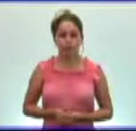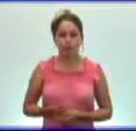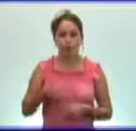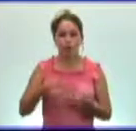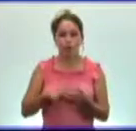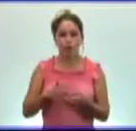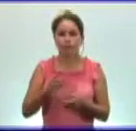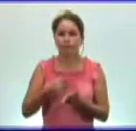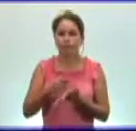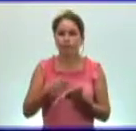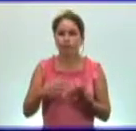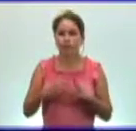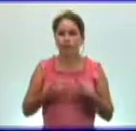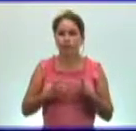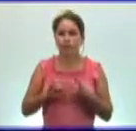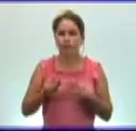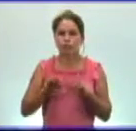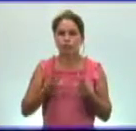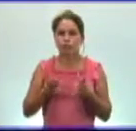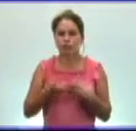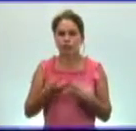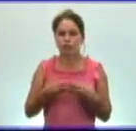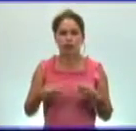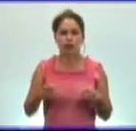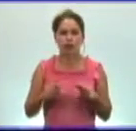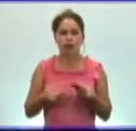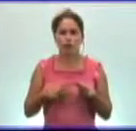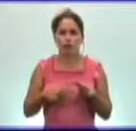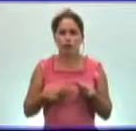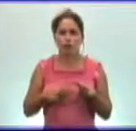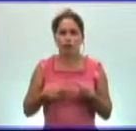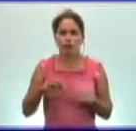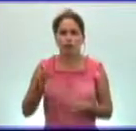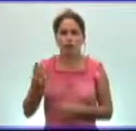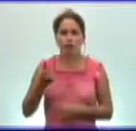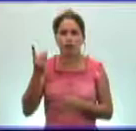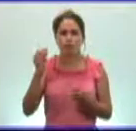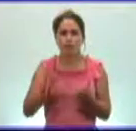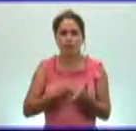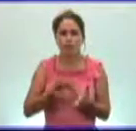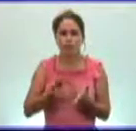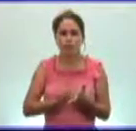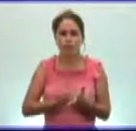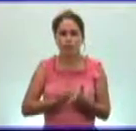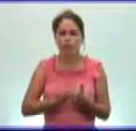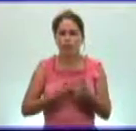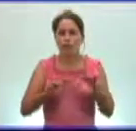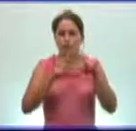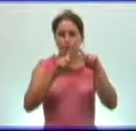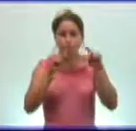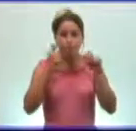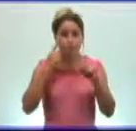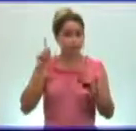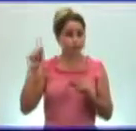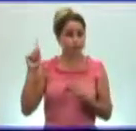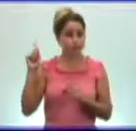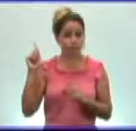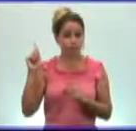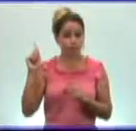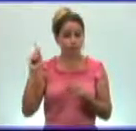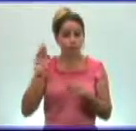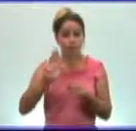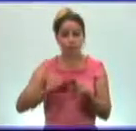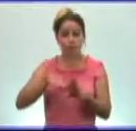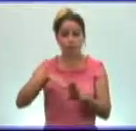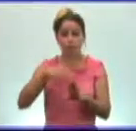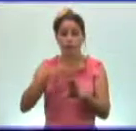compuestos, primeramente escribimos el símbolo del elemento hidrógeno y a continuación la fórmula del anión